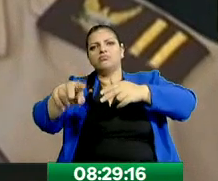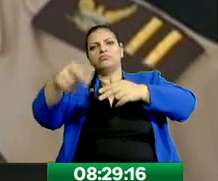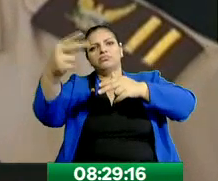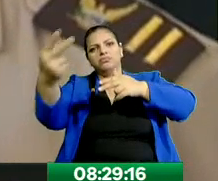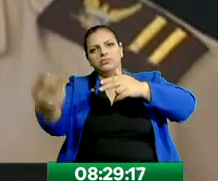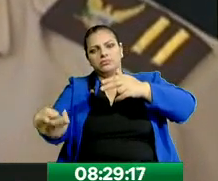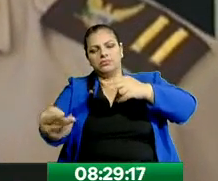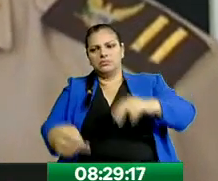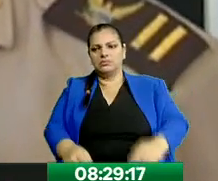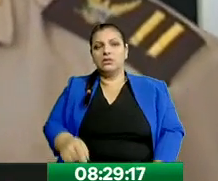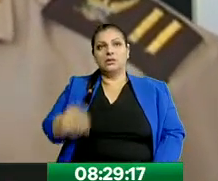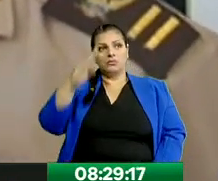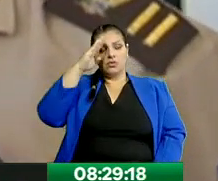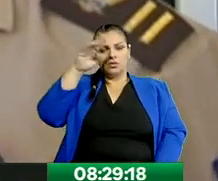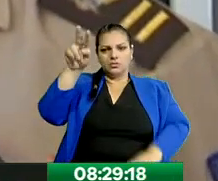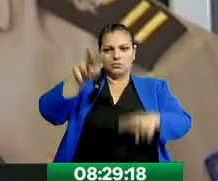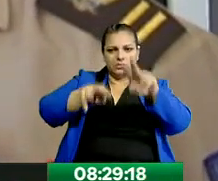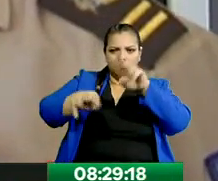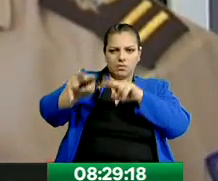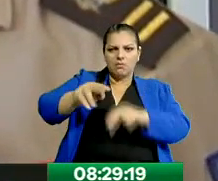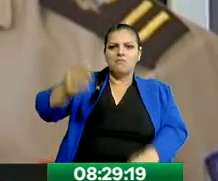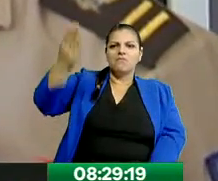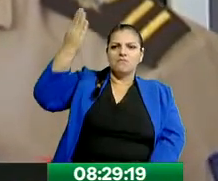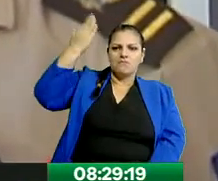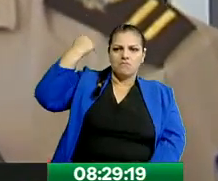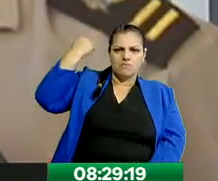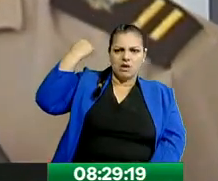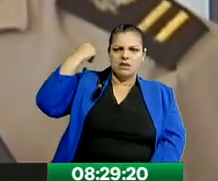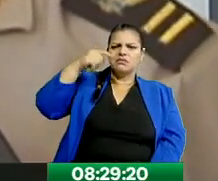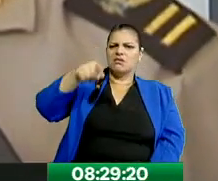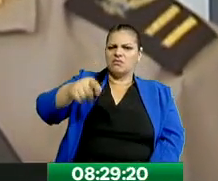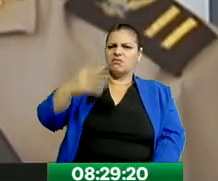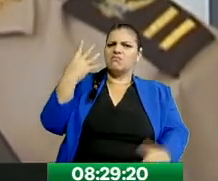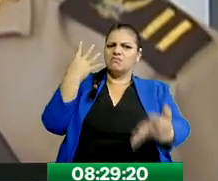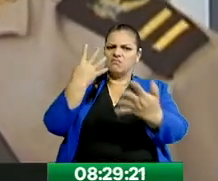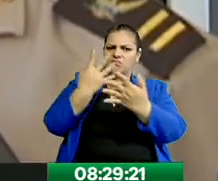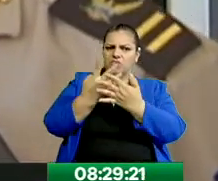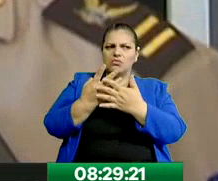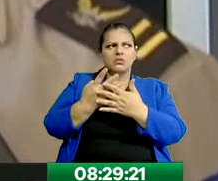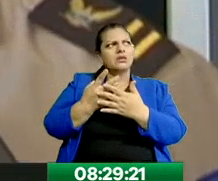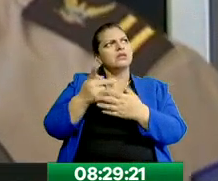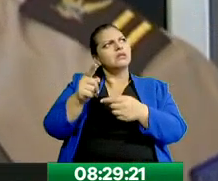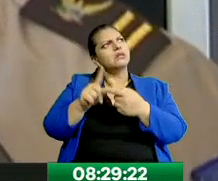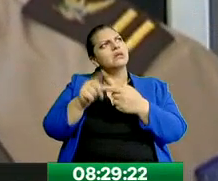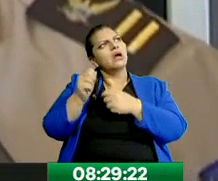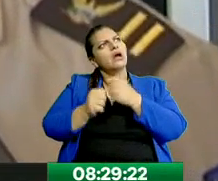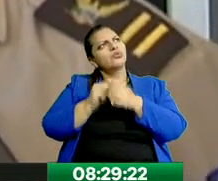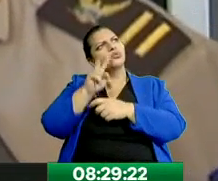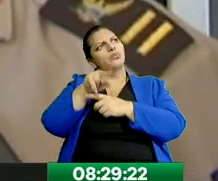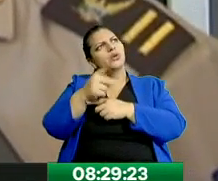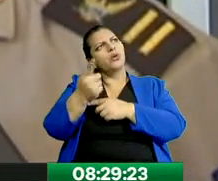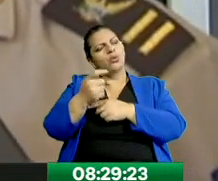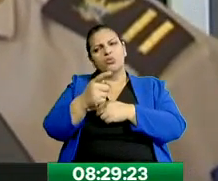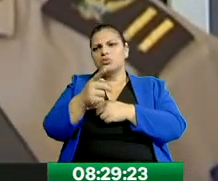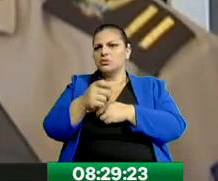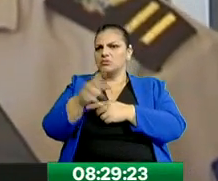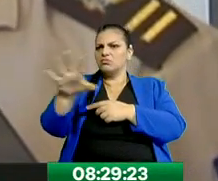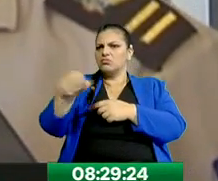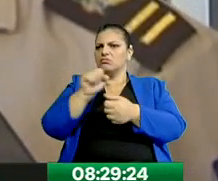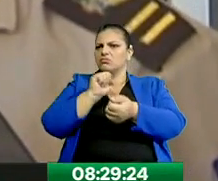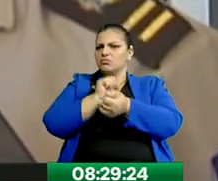tiene antecedentes delictivos, en el 2011 estuvo detenido por muerte. En el 2015 estuvo de igual